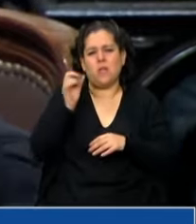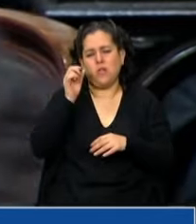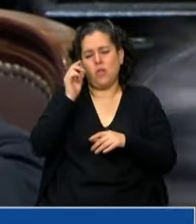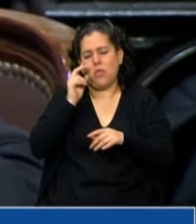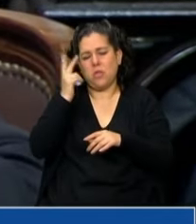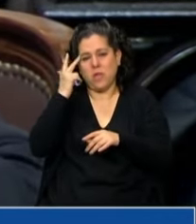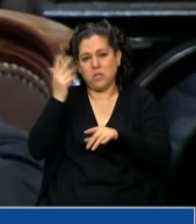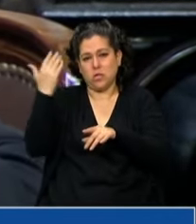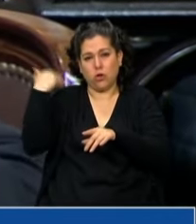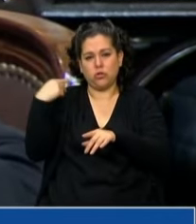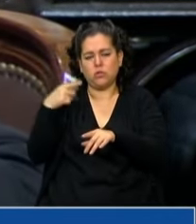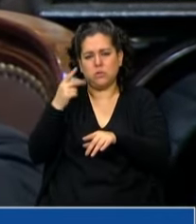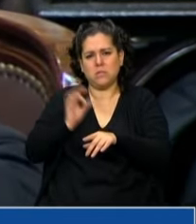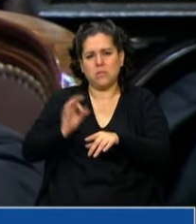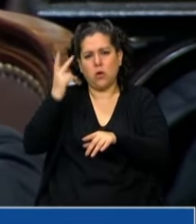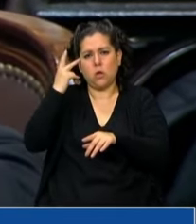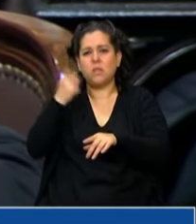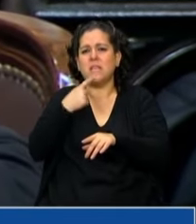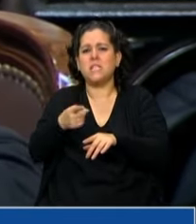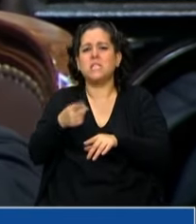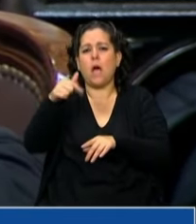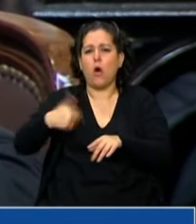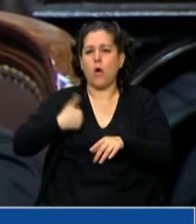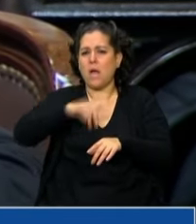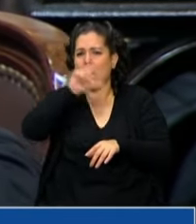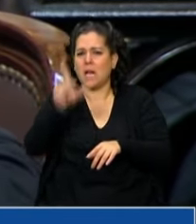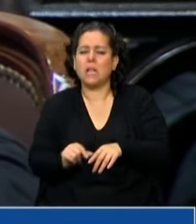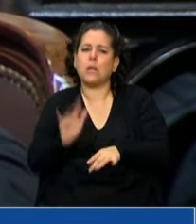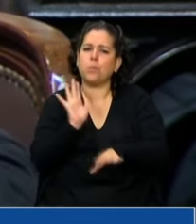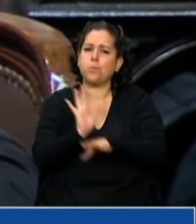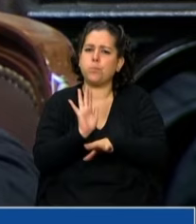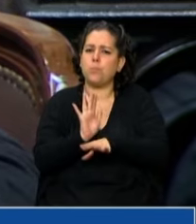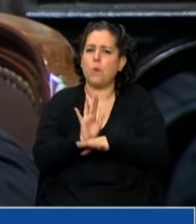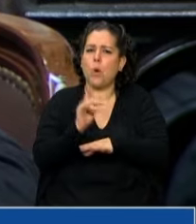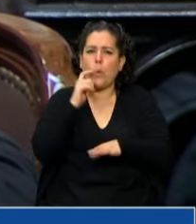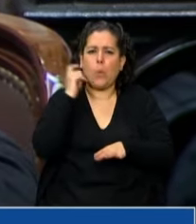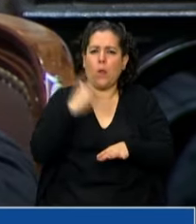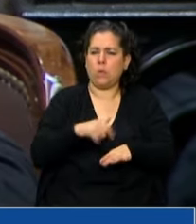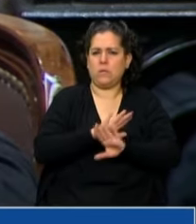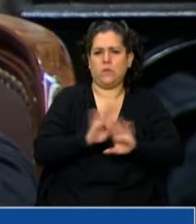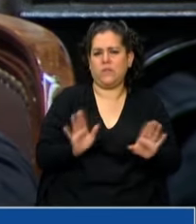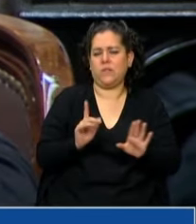decía: desde hoy contamos para el país una vergüenza menos y una libertad más.